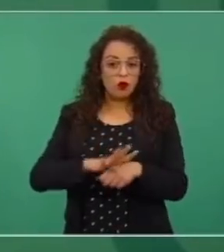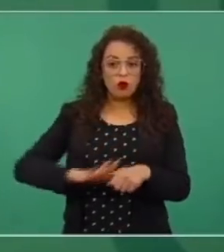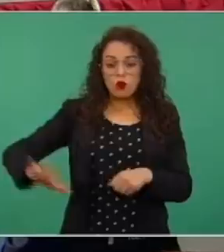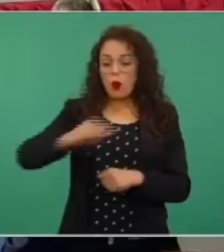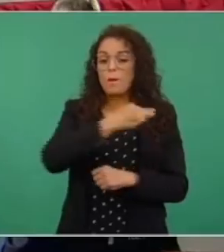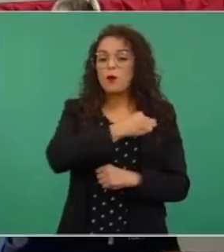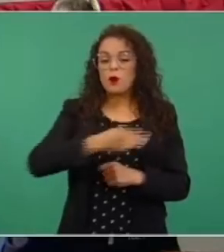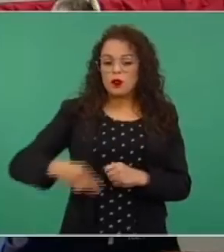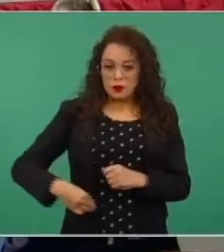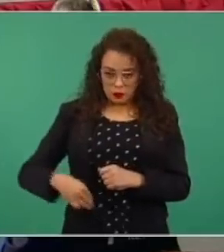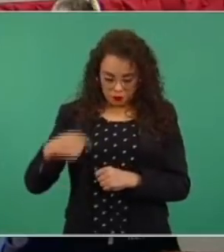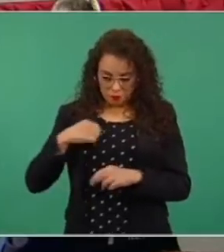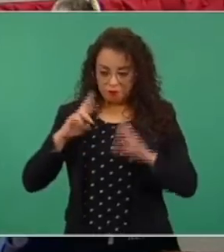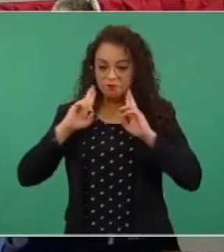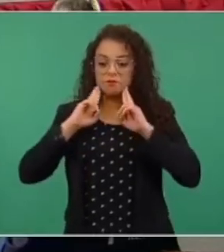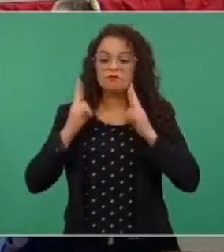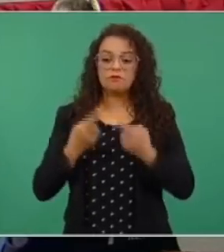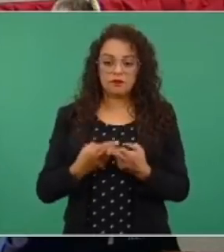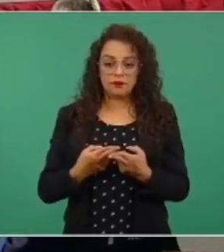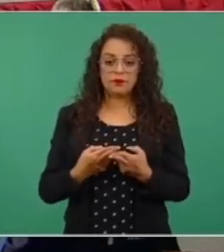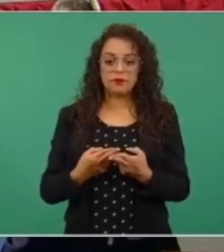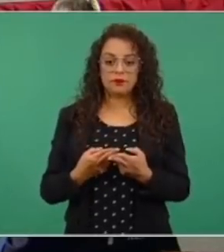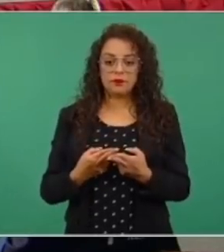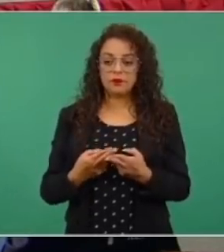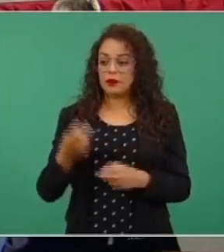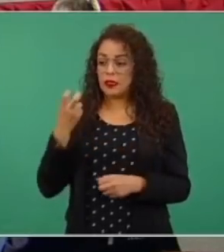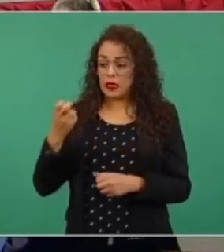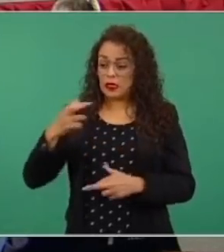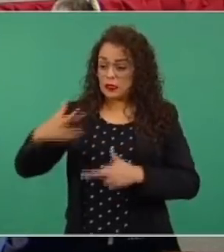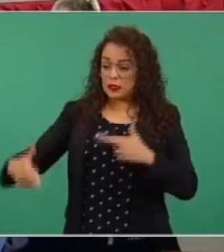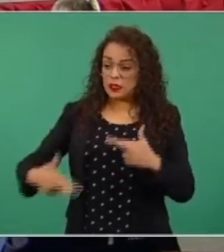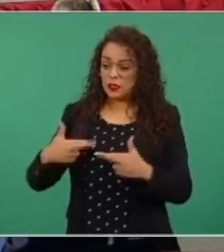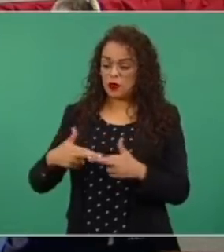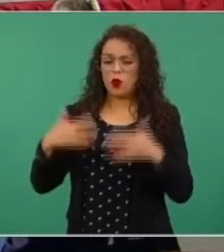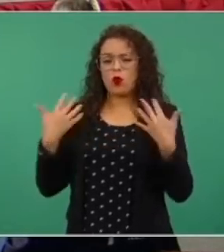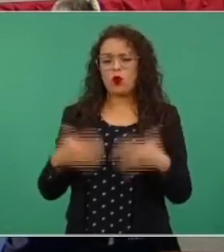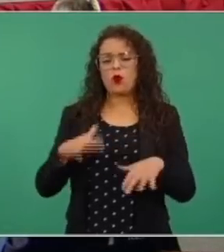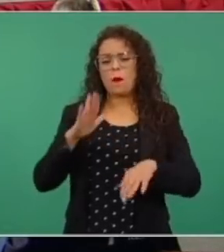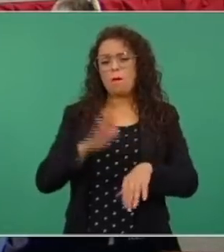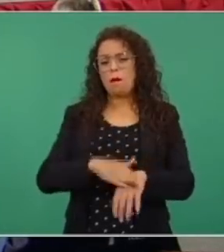Es la región, considero, más pobre de México.